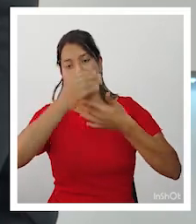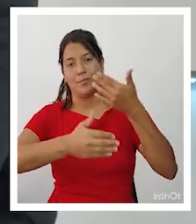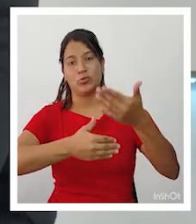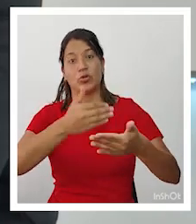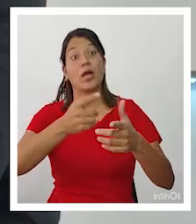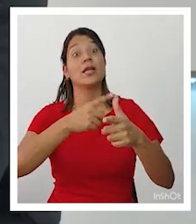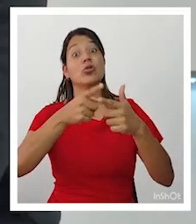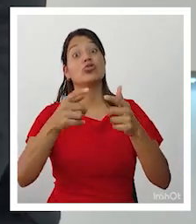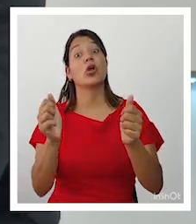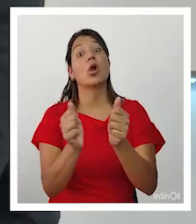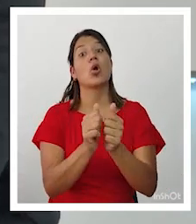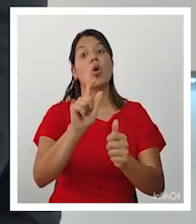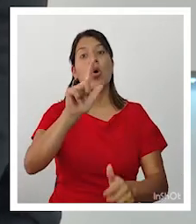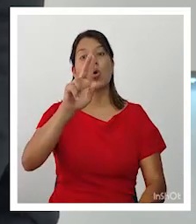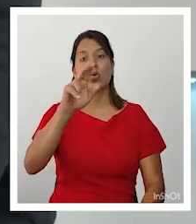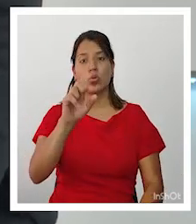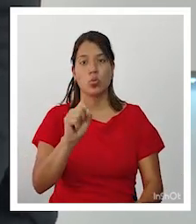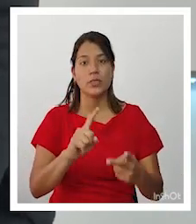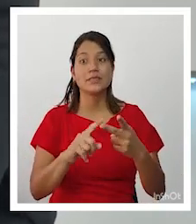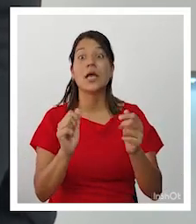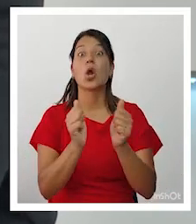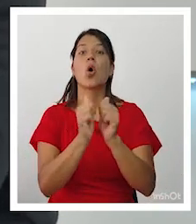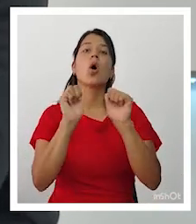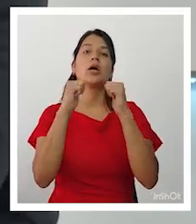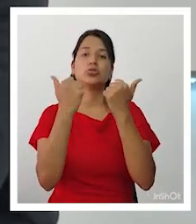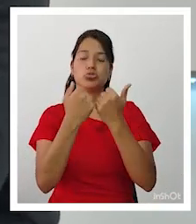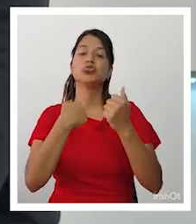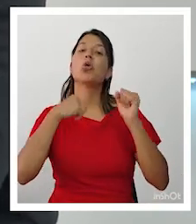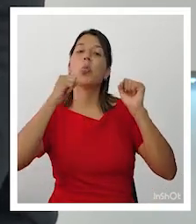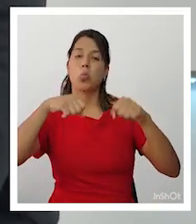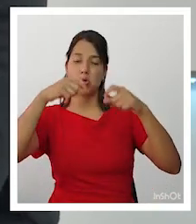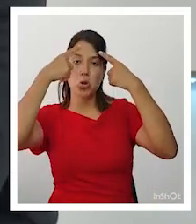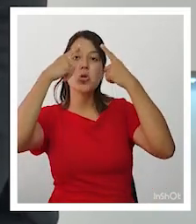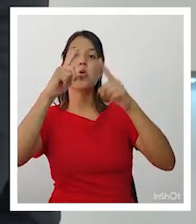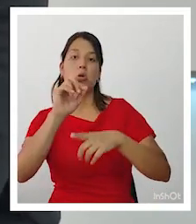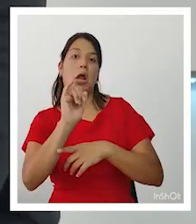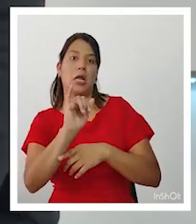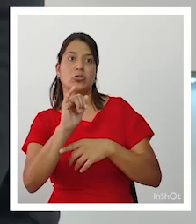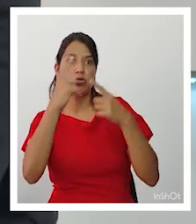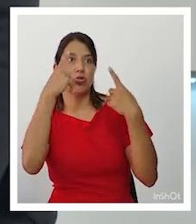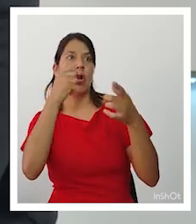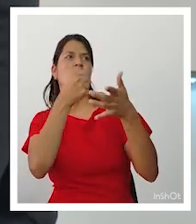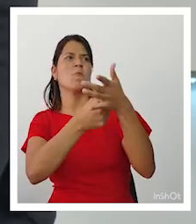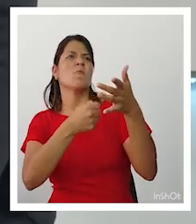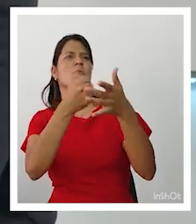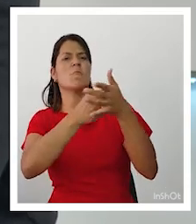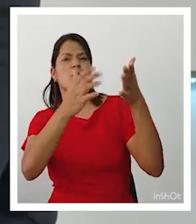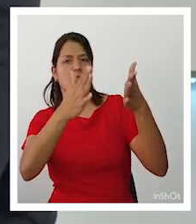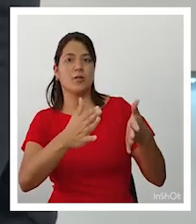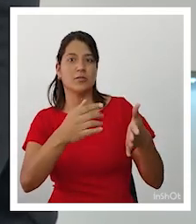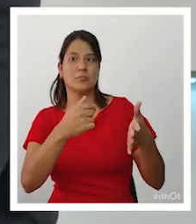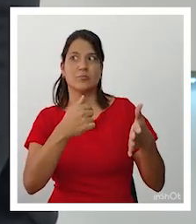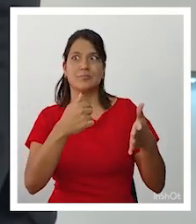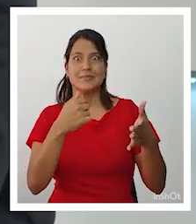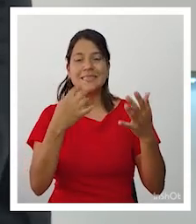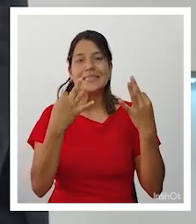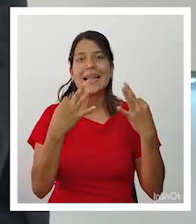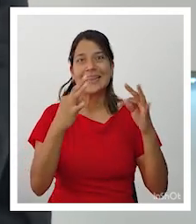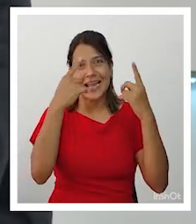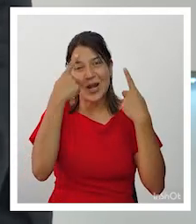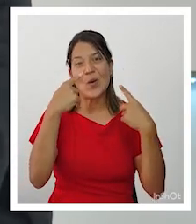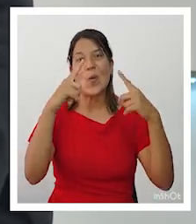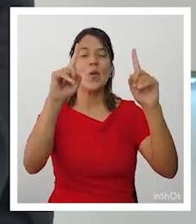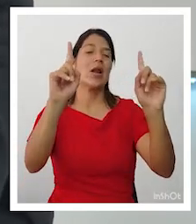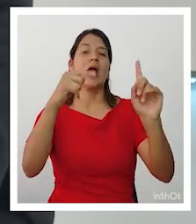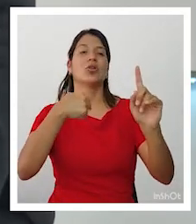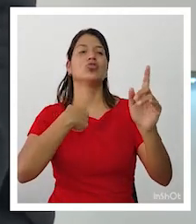de la mano, con la asociación de la mano, puedo lograr eso y puedo tratar de ser el activista que creo